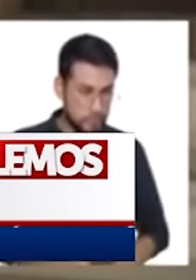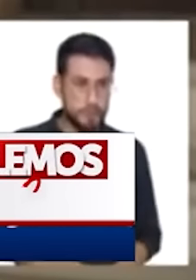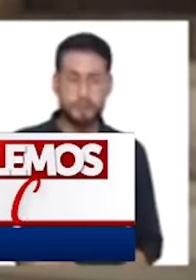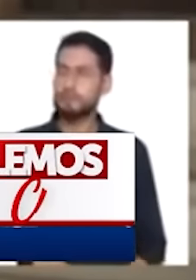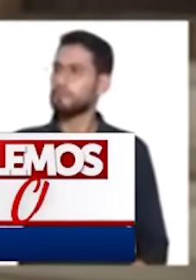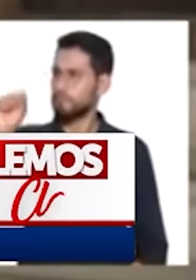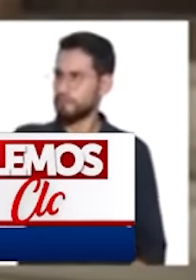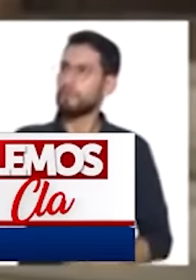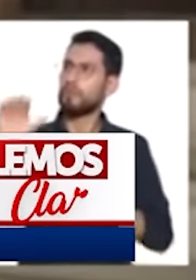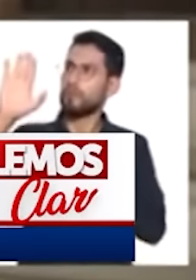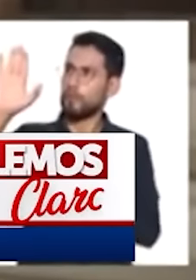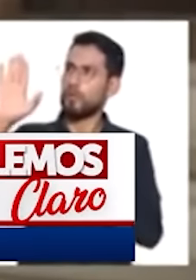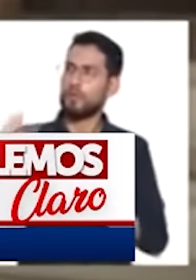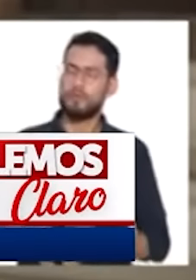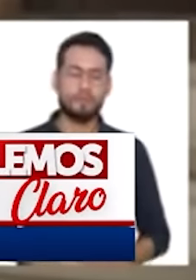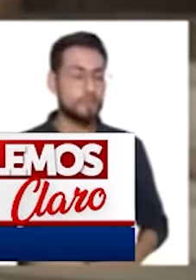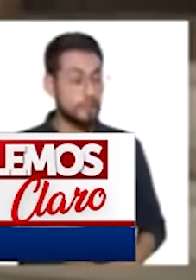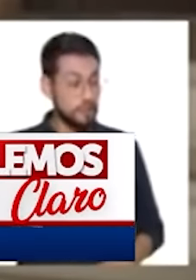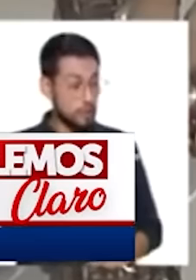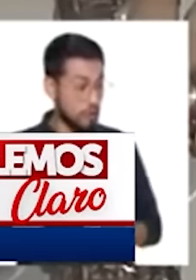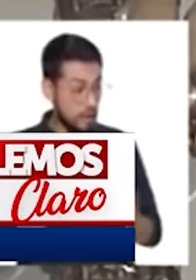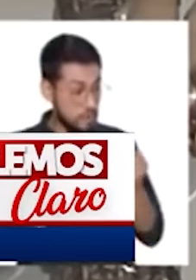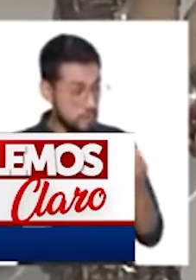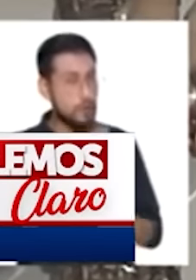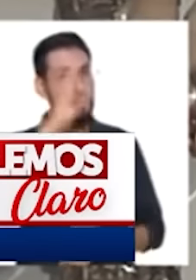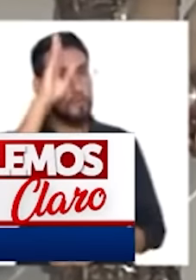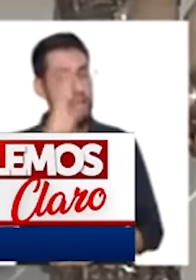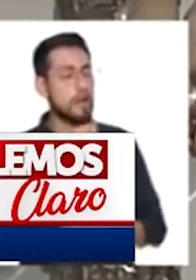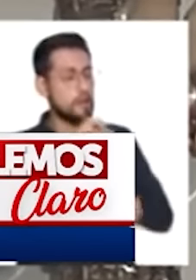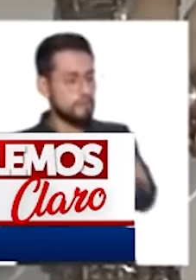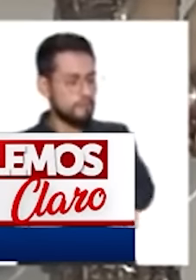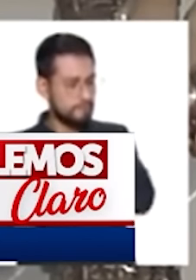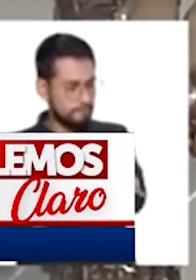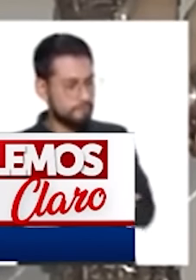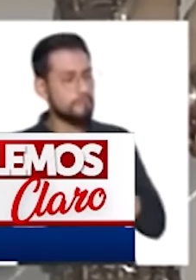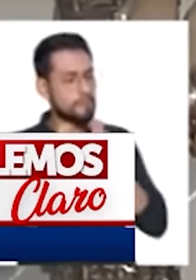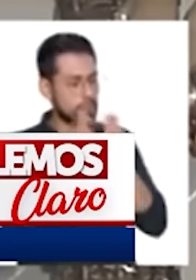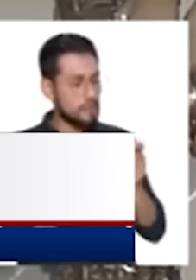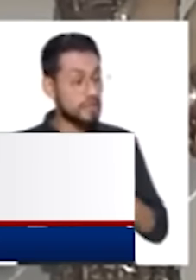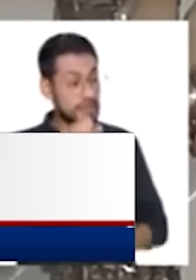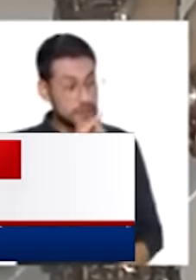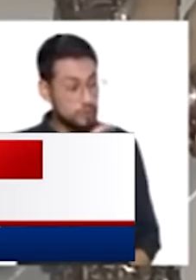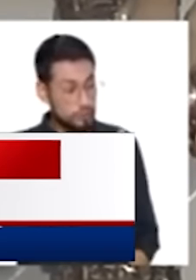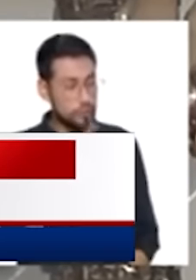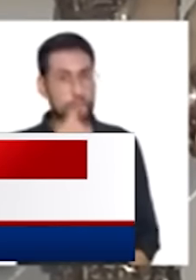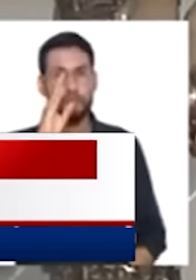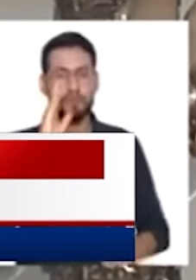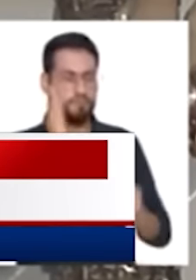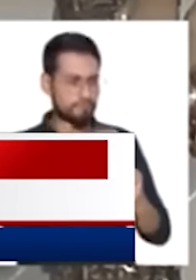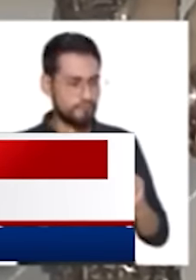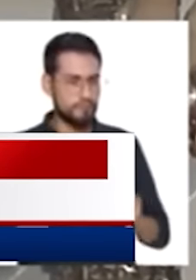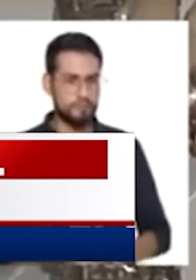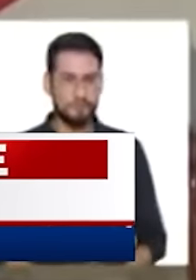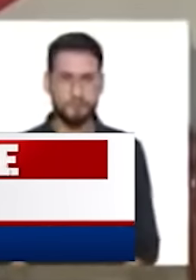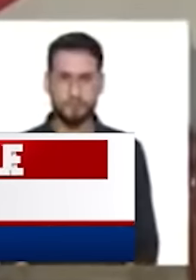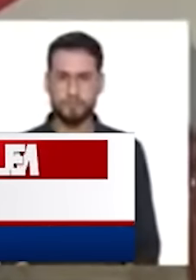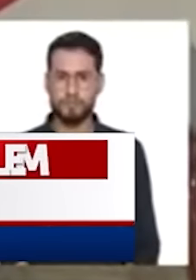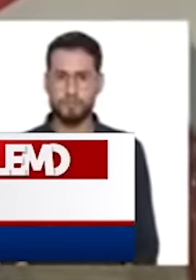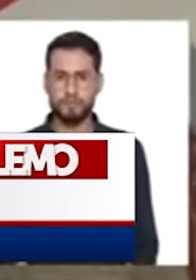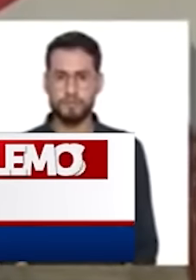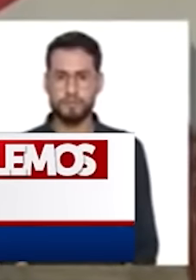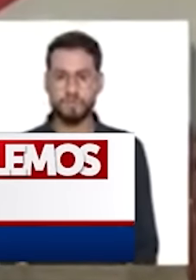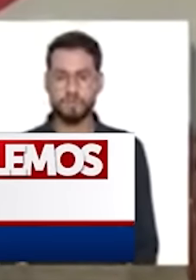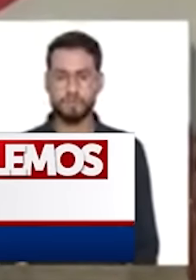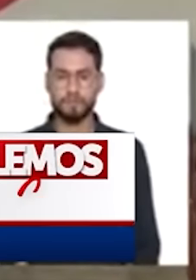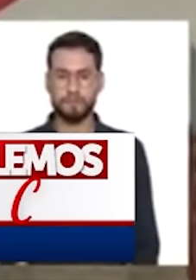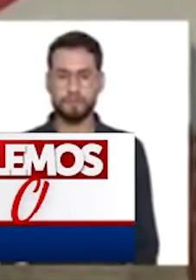confío sí juro si así lo hiciera que Dios y la patria lo premie y si no se lo